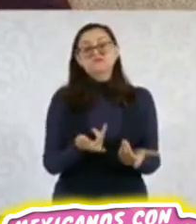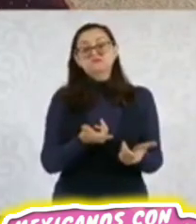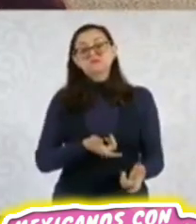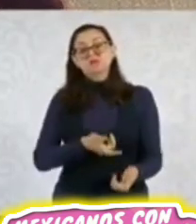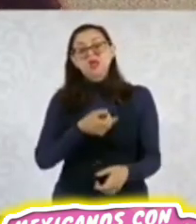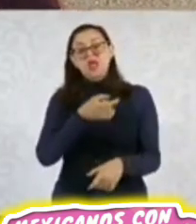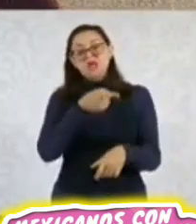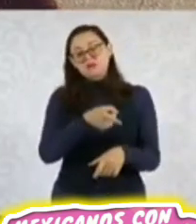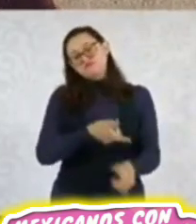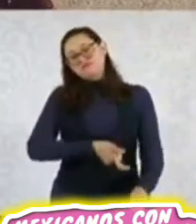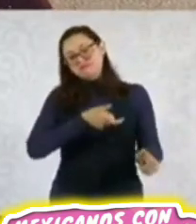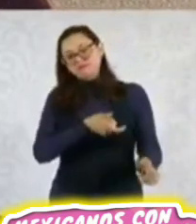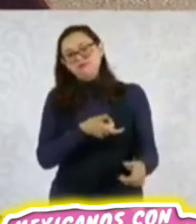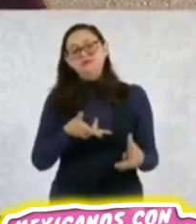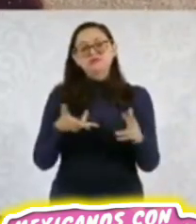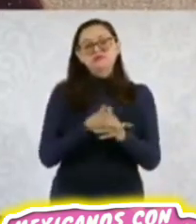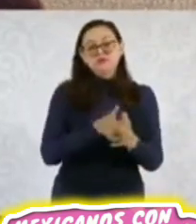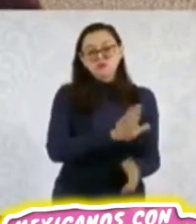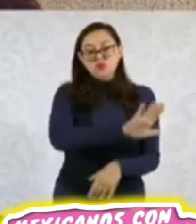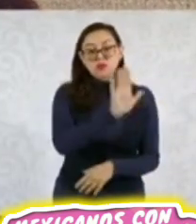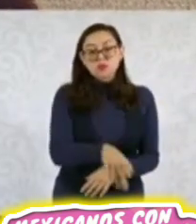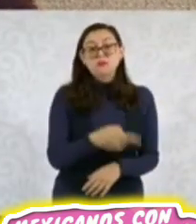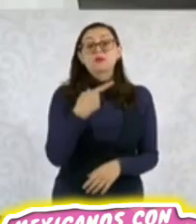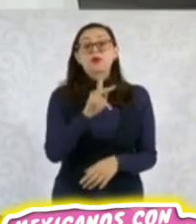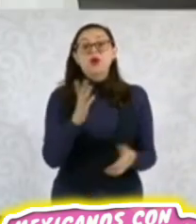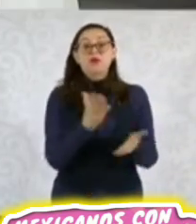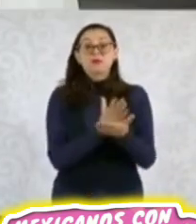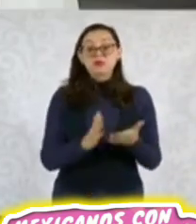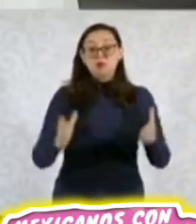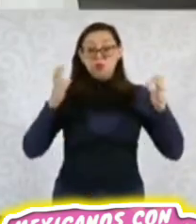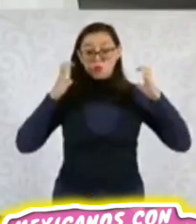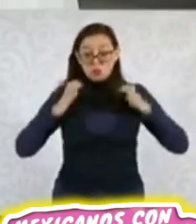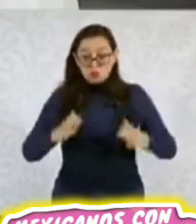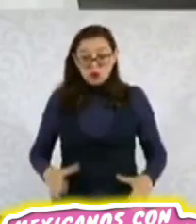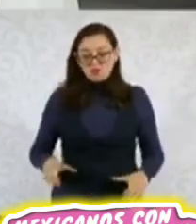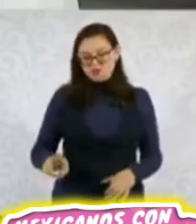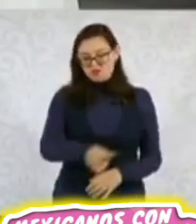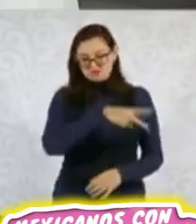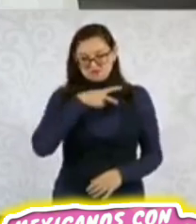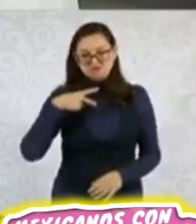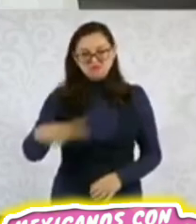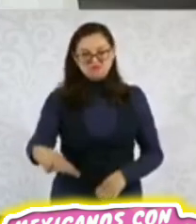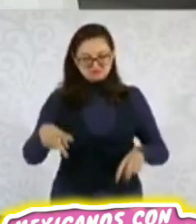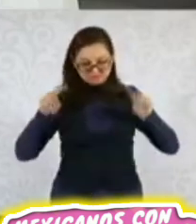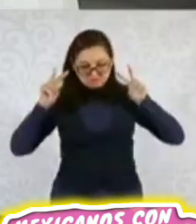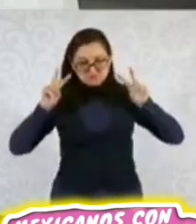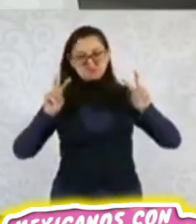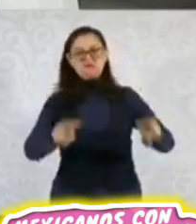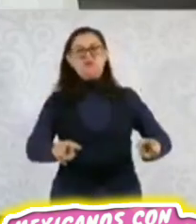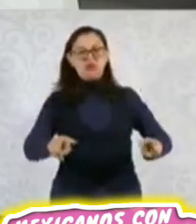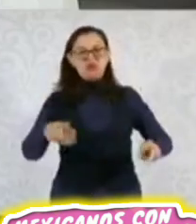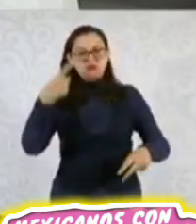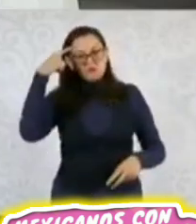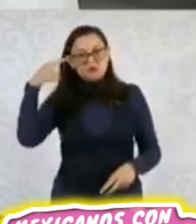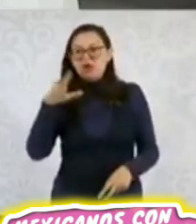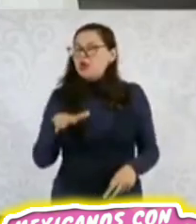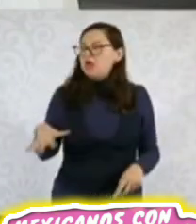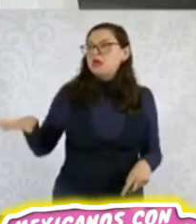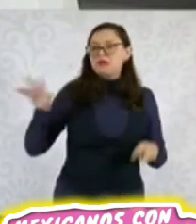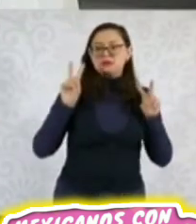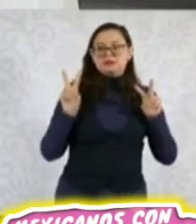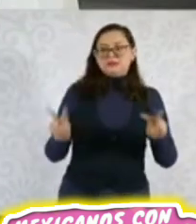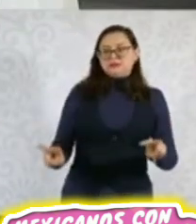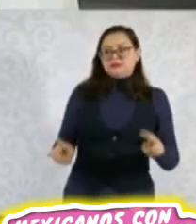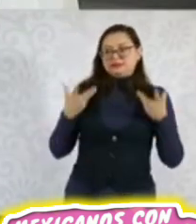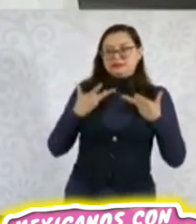suplicio. Pero además dice que su cuerpo sea expuesto en la plaza de Acámbaro a manera de escarmiento para el resto de las mujeres y